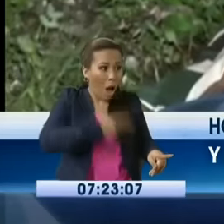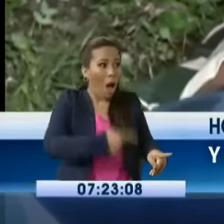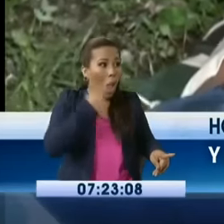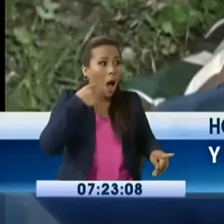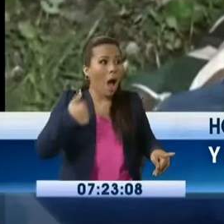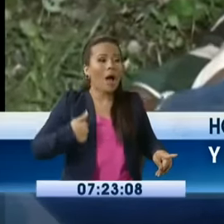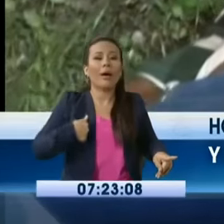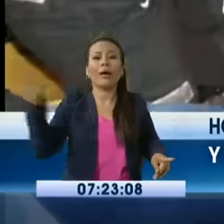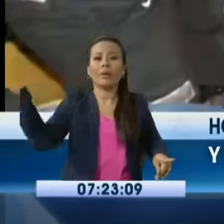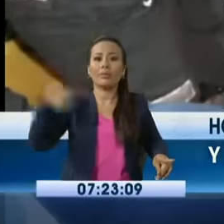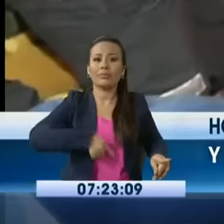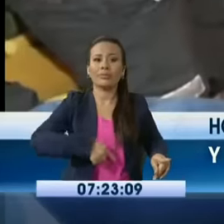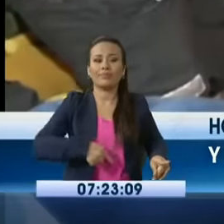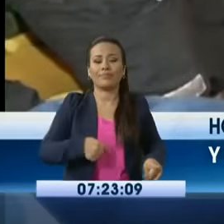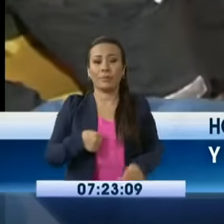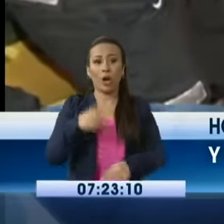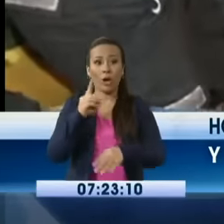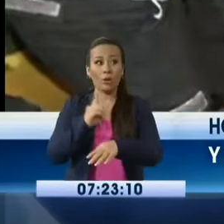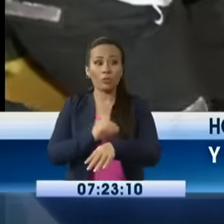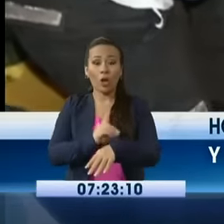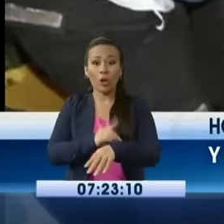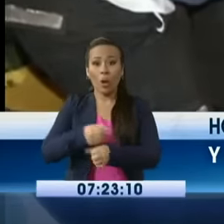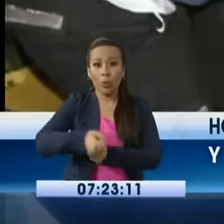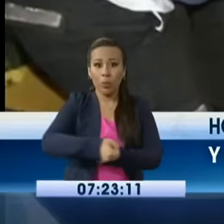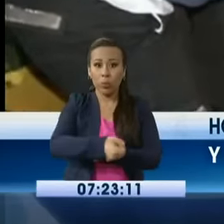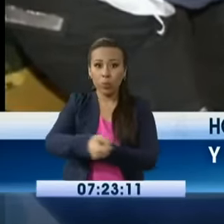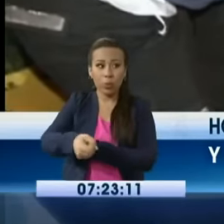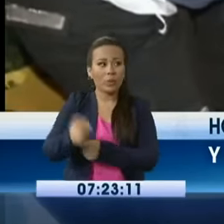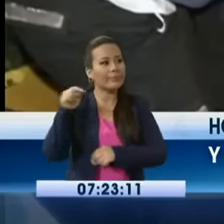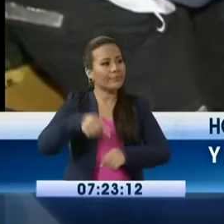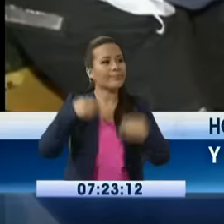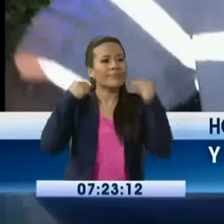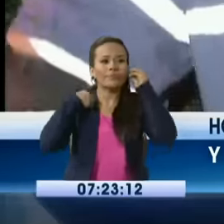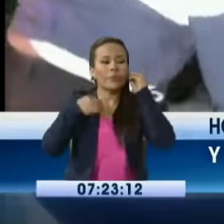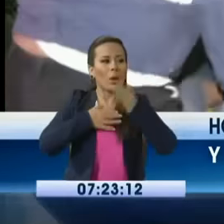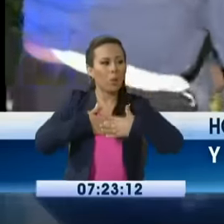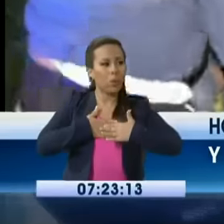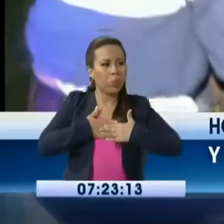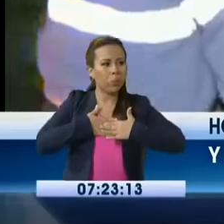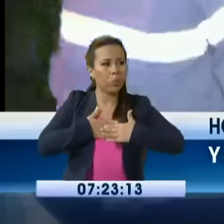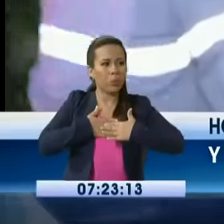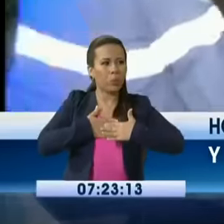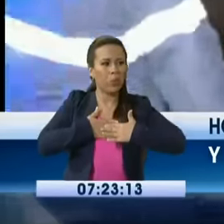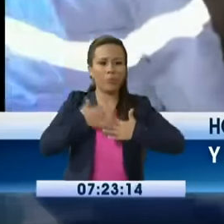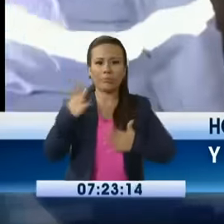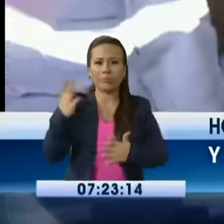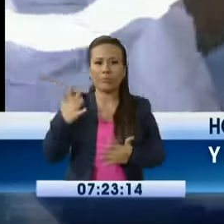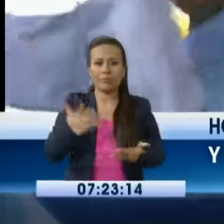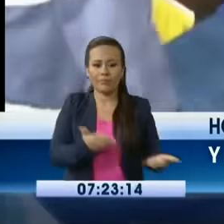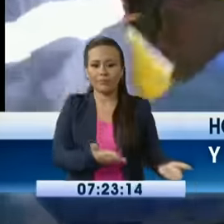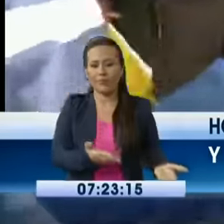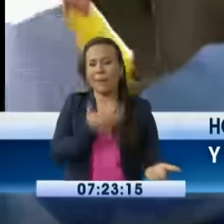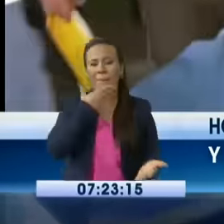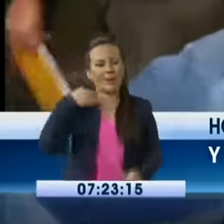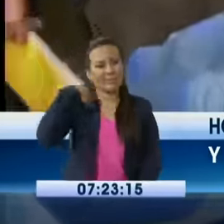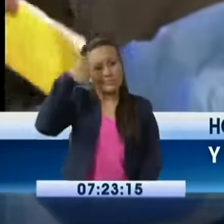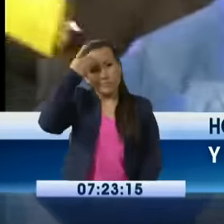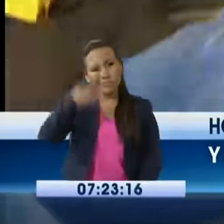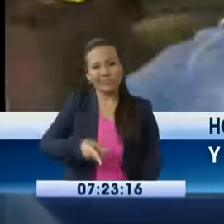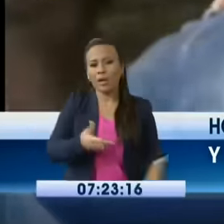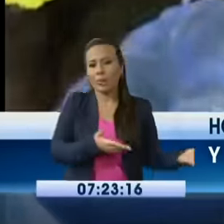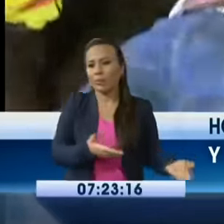Paramédicos del cuerpo de bomberos intentaron reanimarlos sin obtener resultados. Ante ello, decidieron